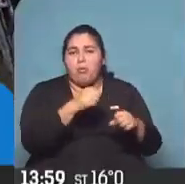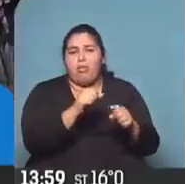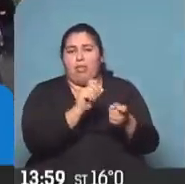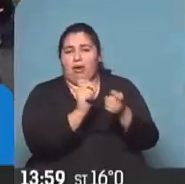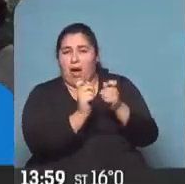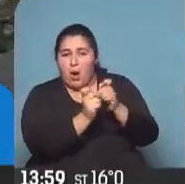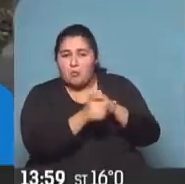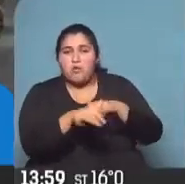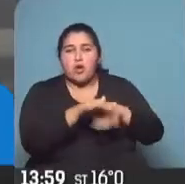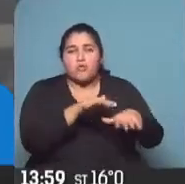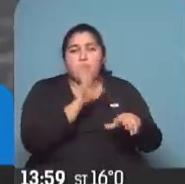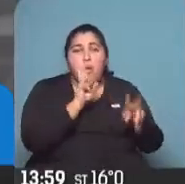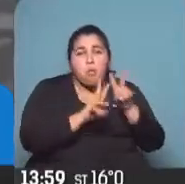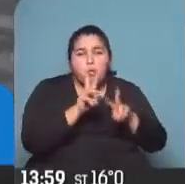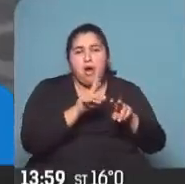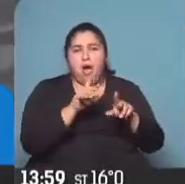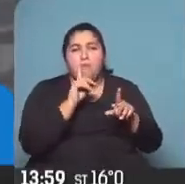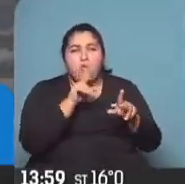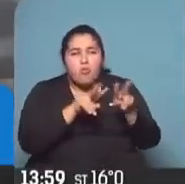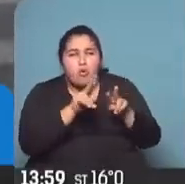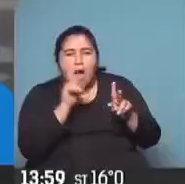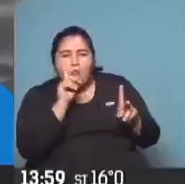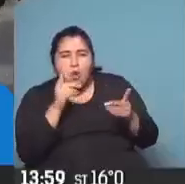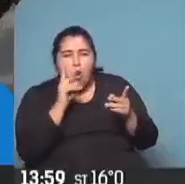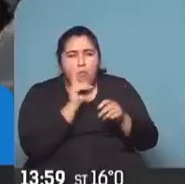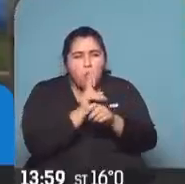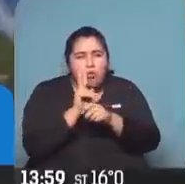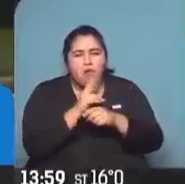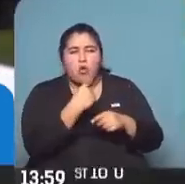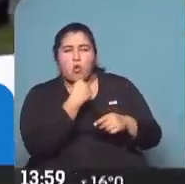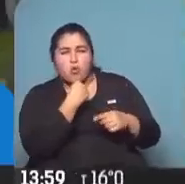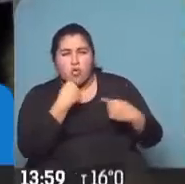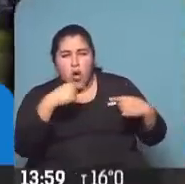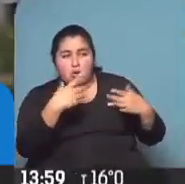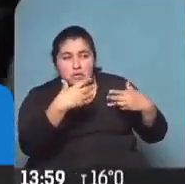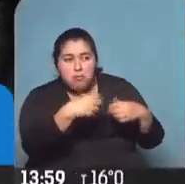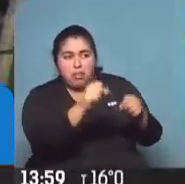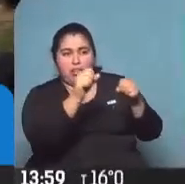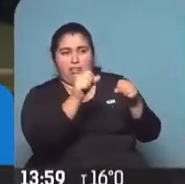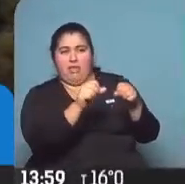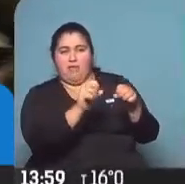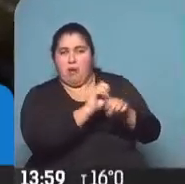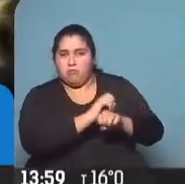3 y desactivación de artefactos explosivos